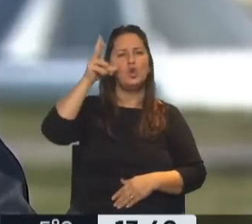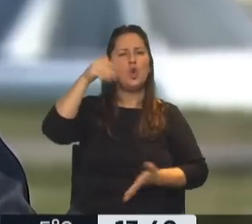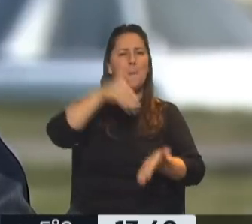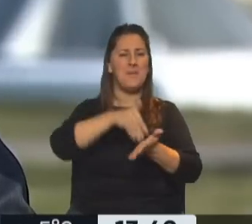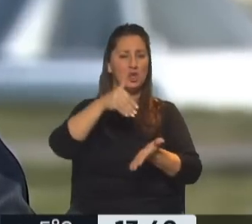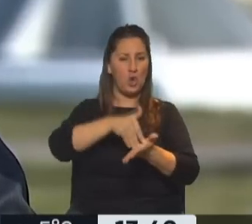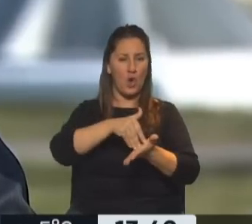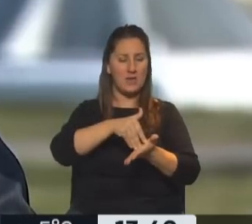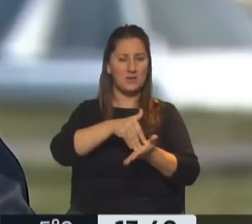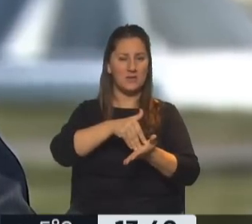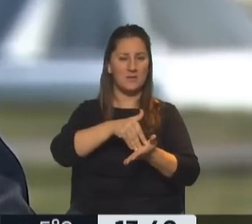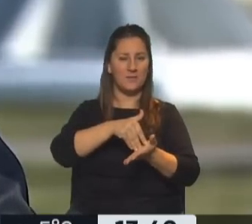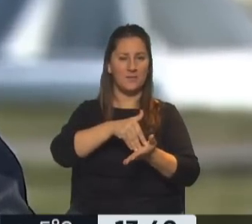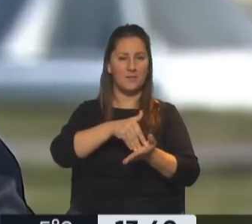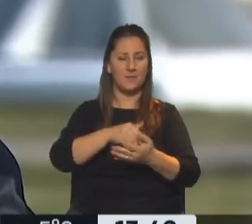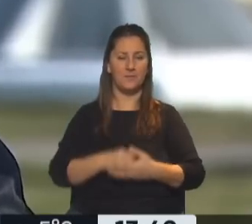millones